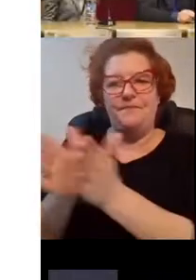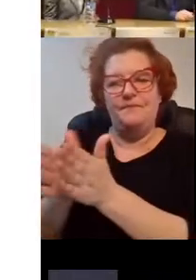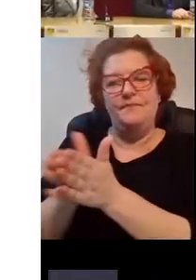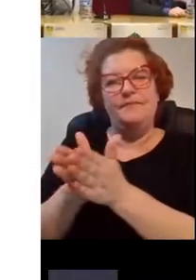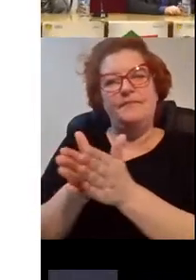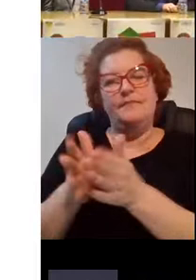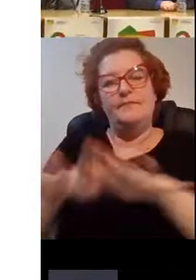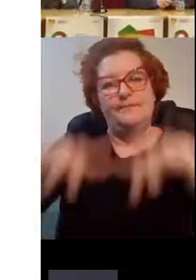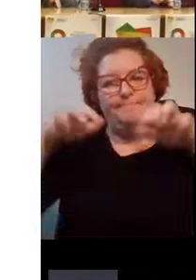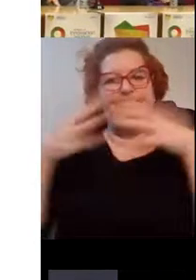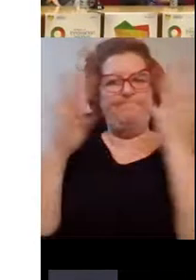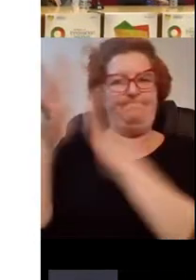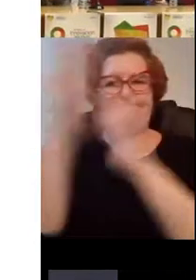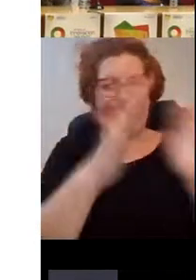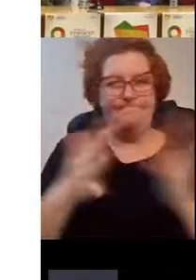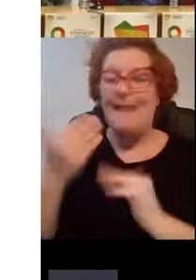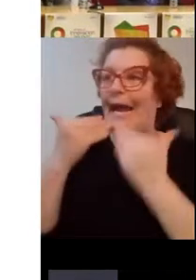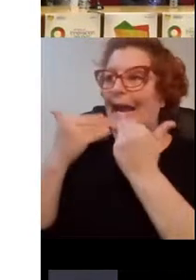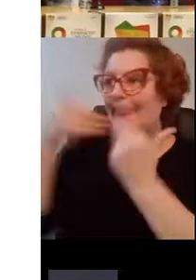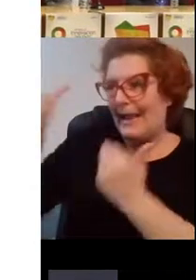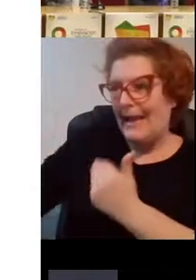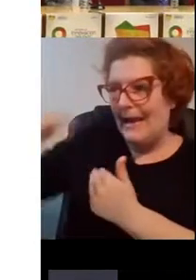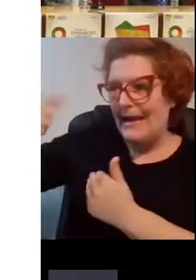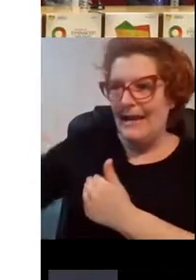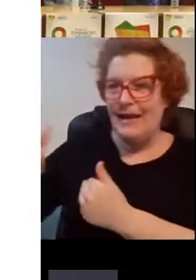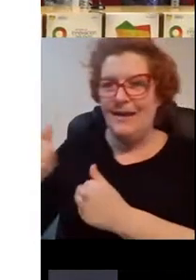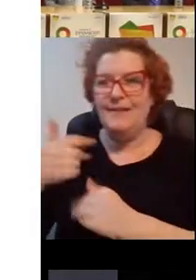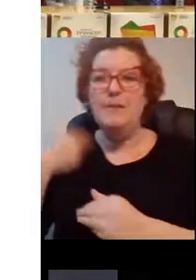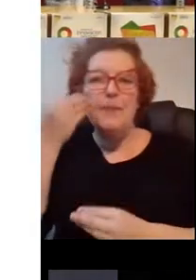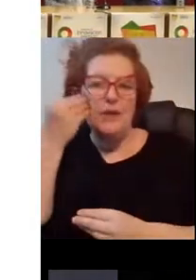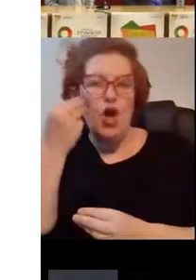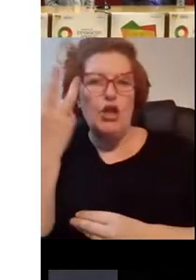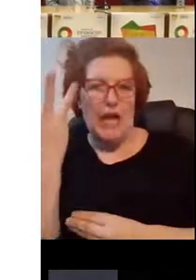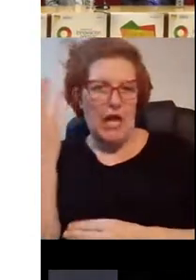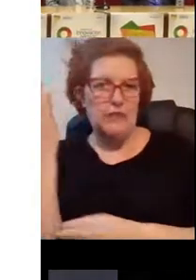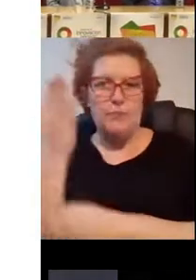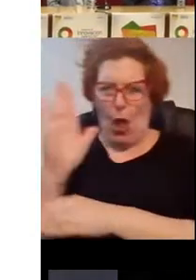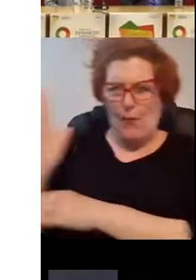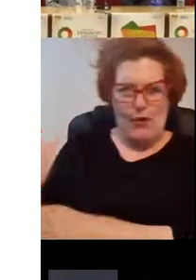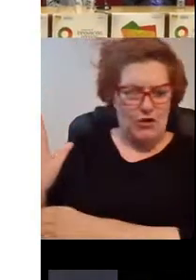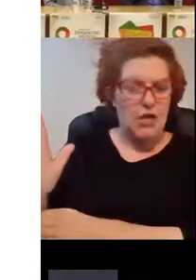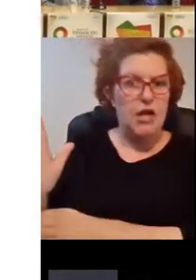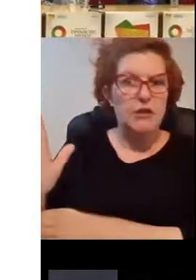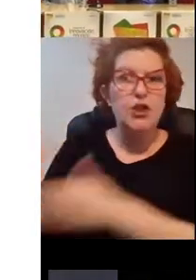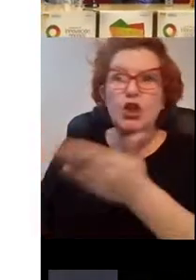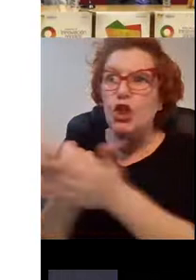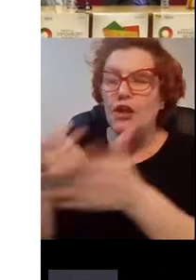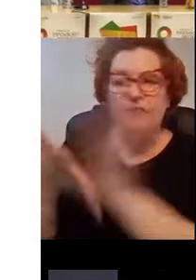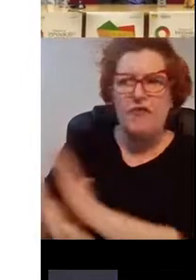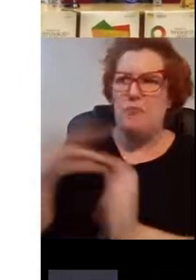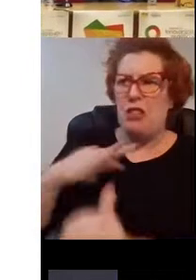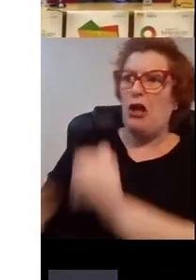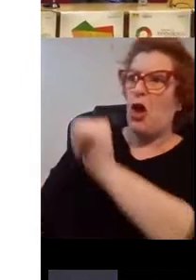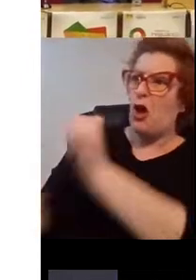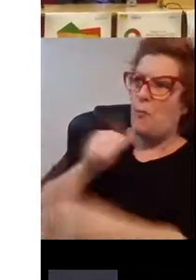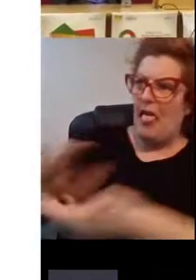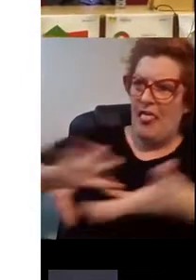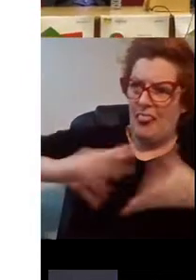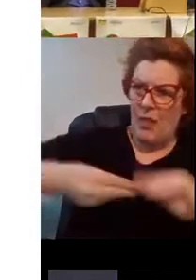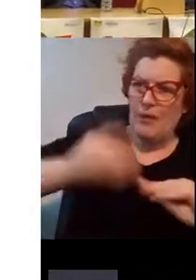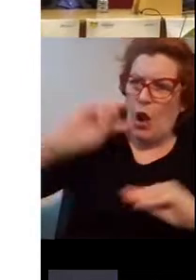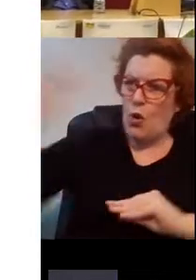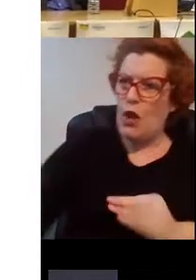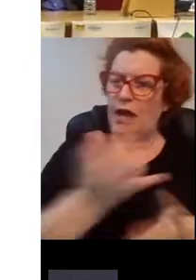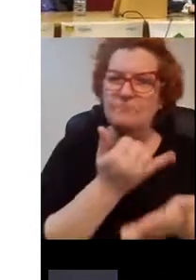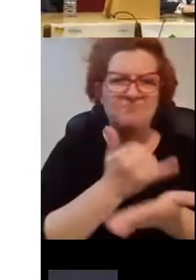Muchas gracias, Ana. Bueno, estamos viendo de momento 3 propuestas, pero todas ellas muy replicables también en otras disciplinas y